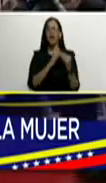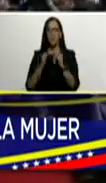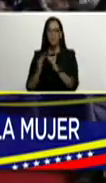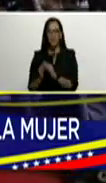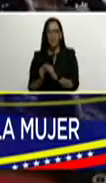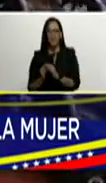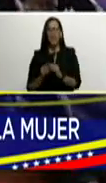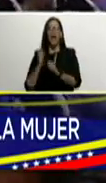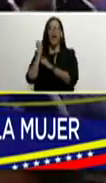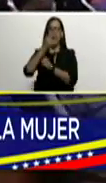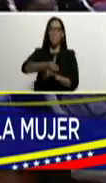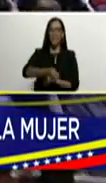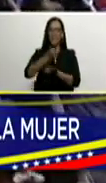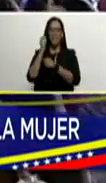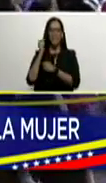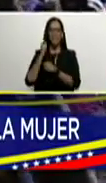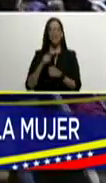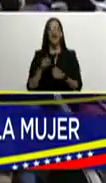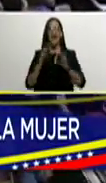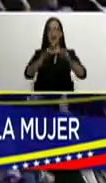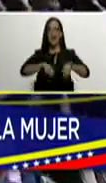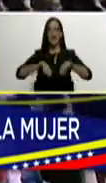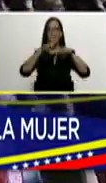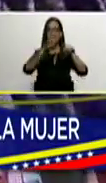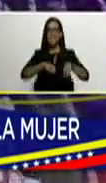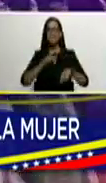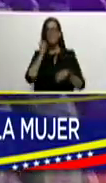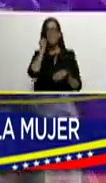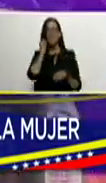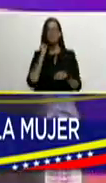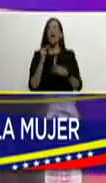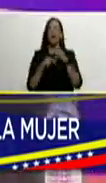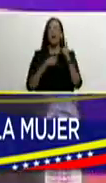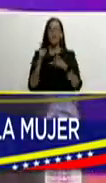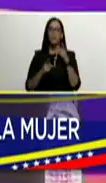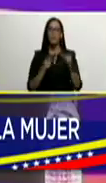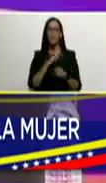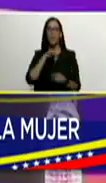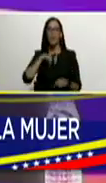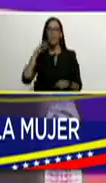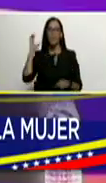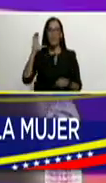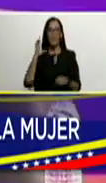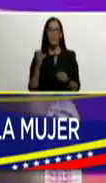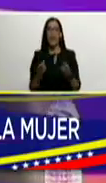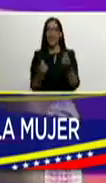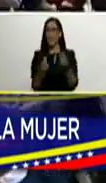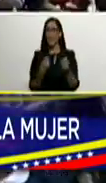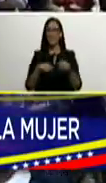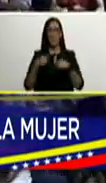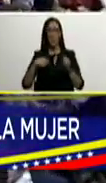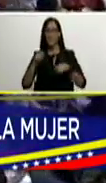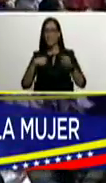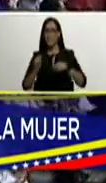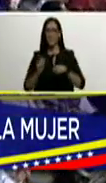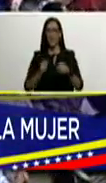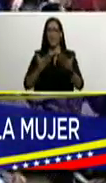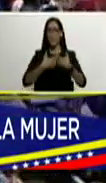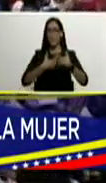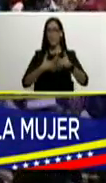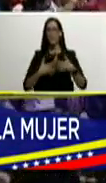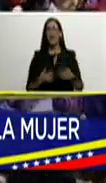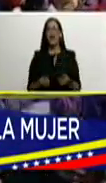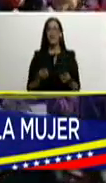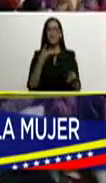a las pescadoras, a las campesinas, a las productoras de nuestro país, a las comerciantes, a las manufactureras, a que